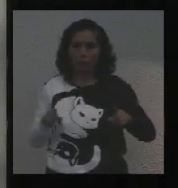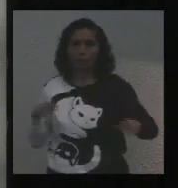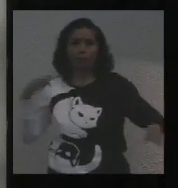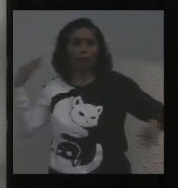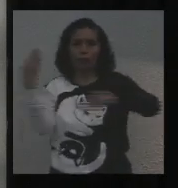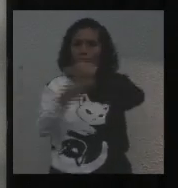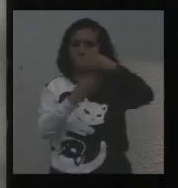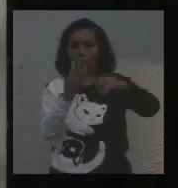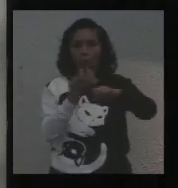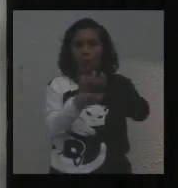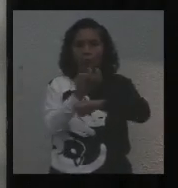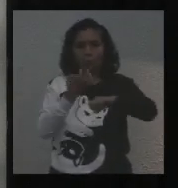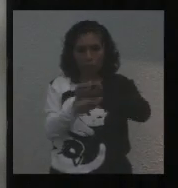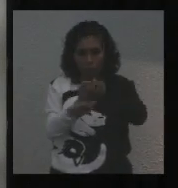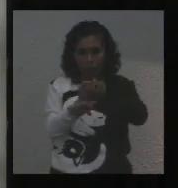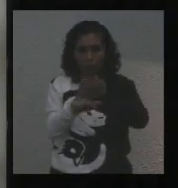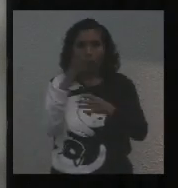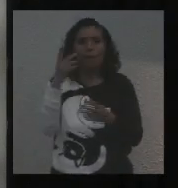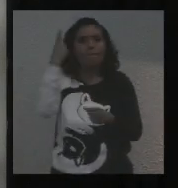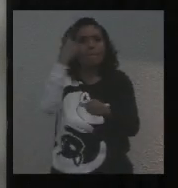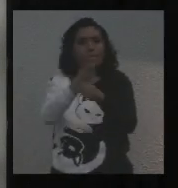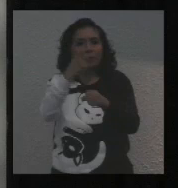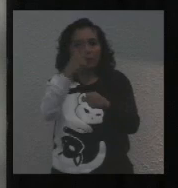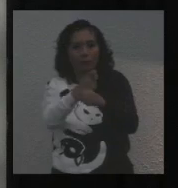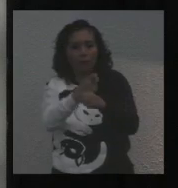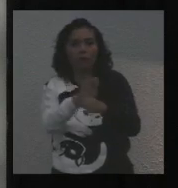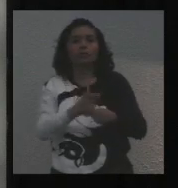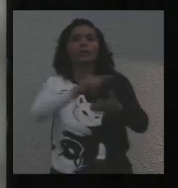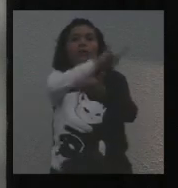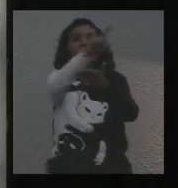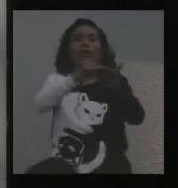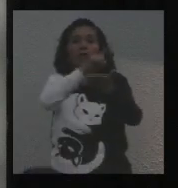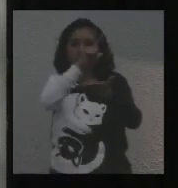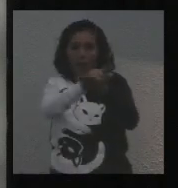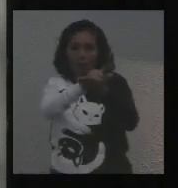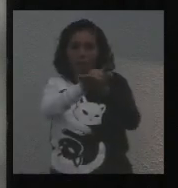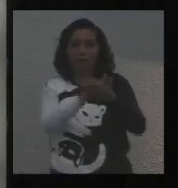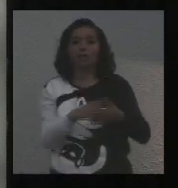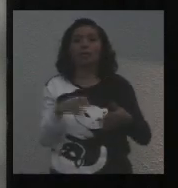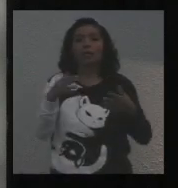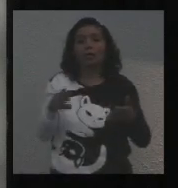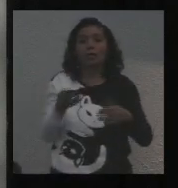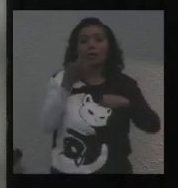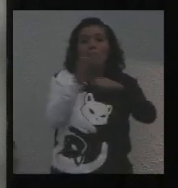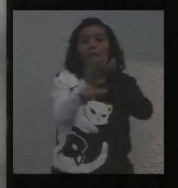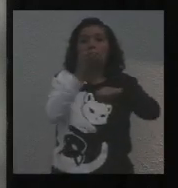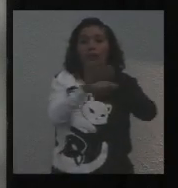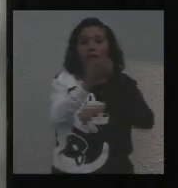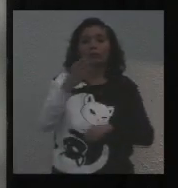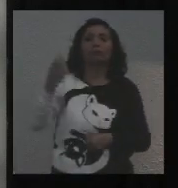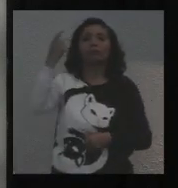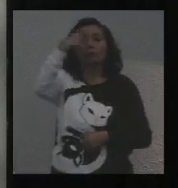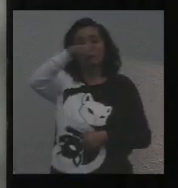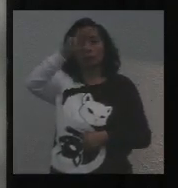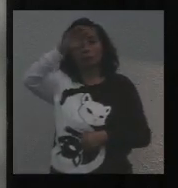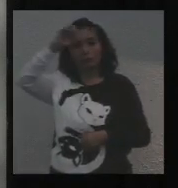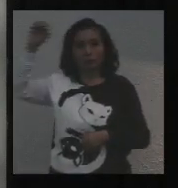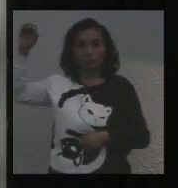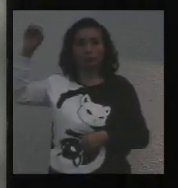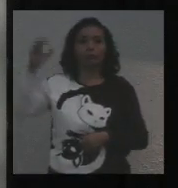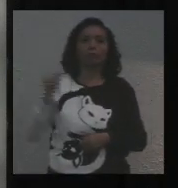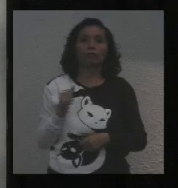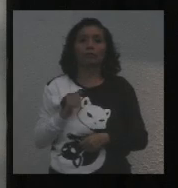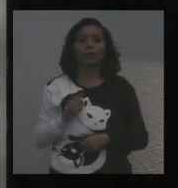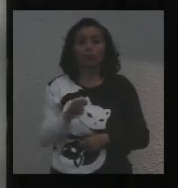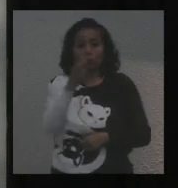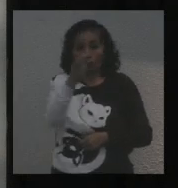Estado, continuará vigente la legislación que ingiera en el territorio, excepto en aquello que contravengan las